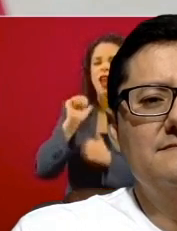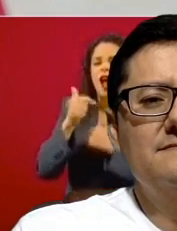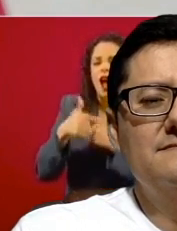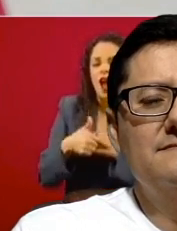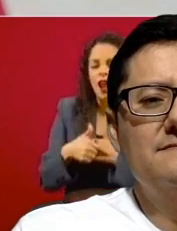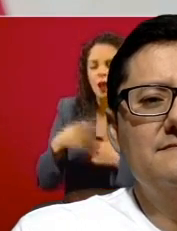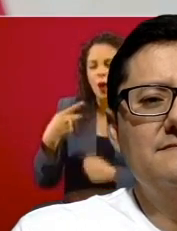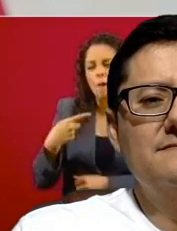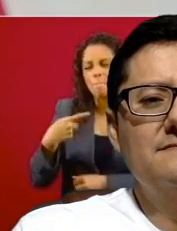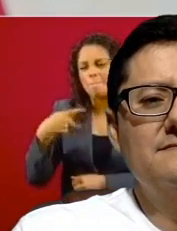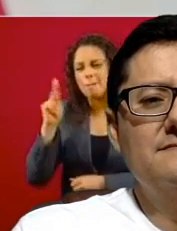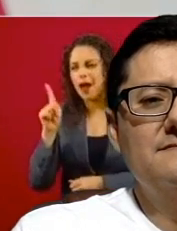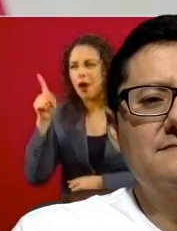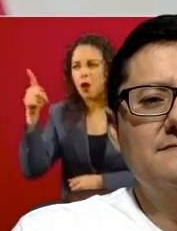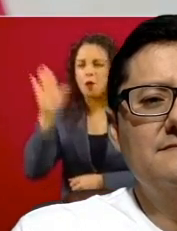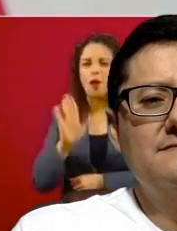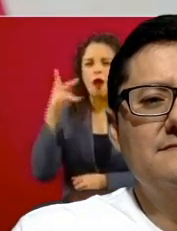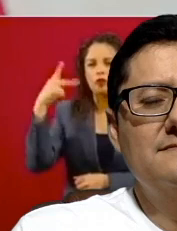con